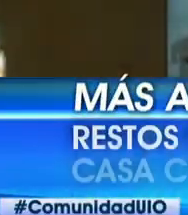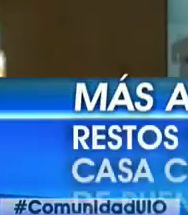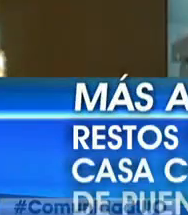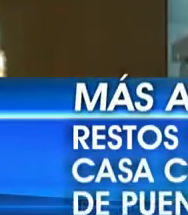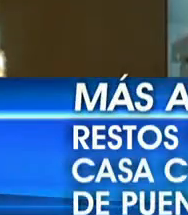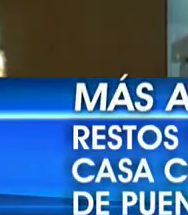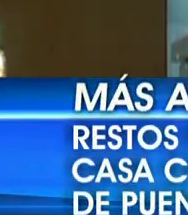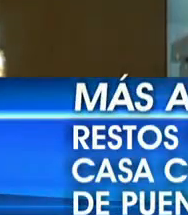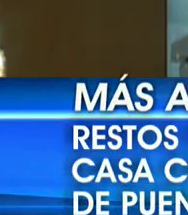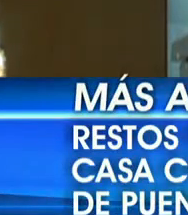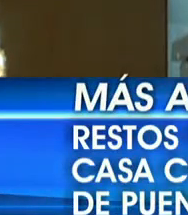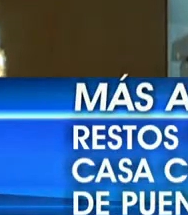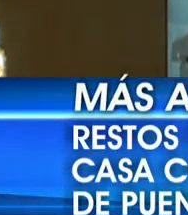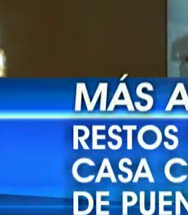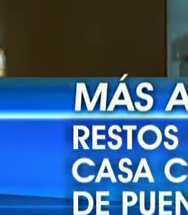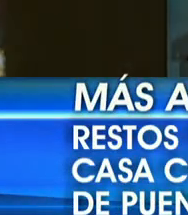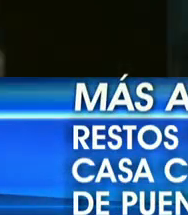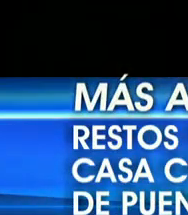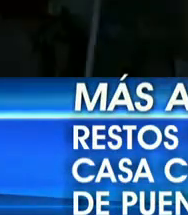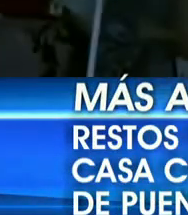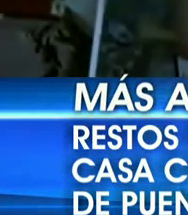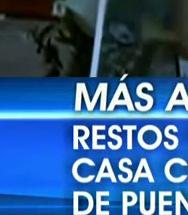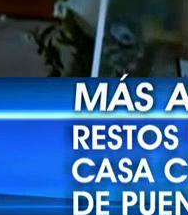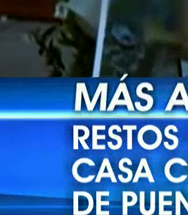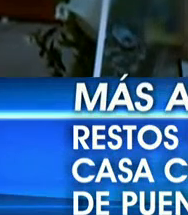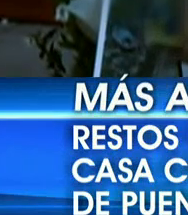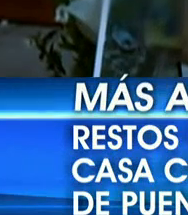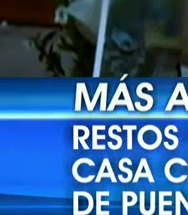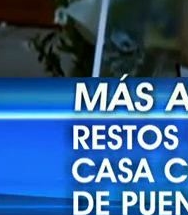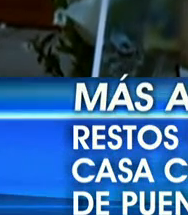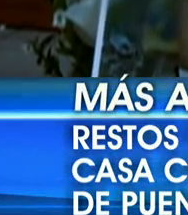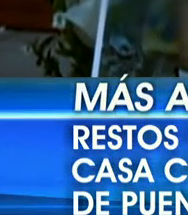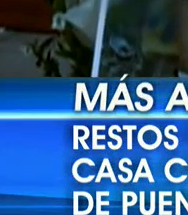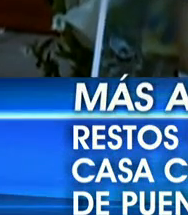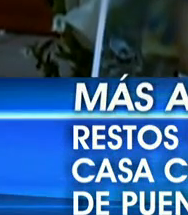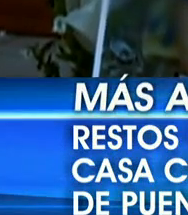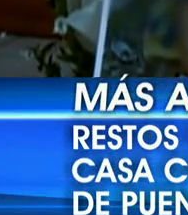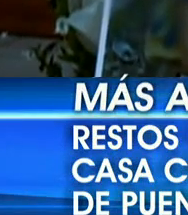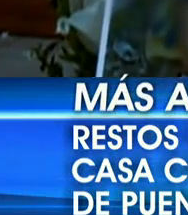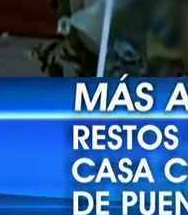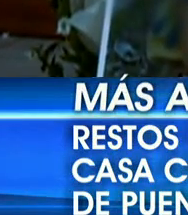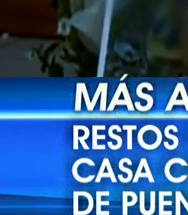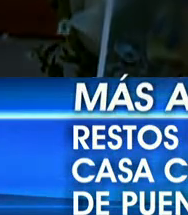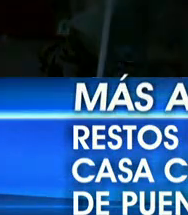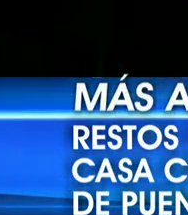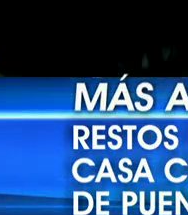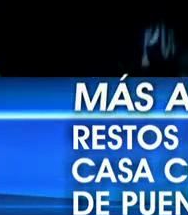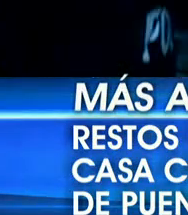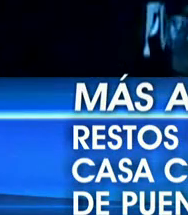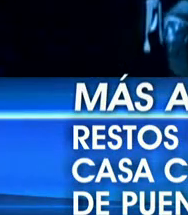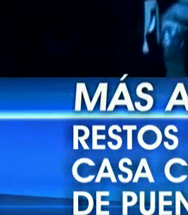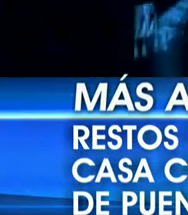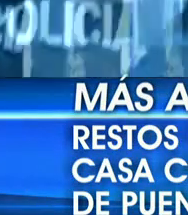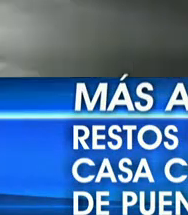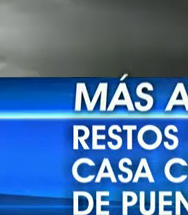Más adelante, las imágenes del velorio de la pequeña que fue encontrada sin vida y que habría sido ultrajada al sur de